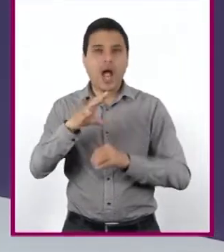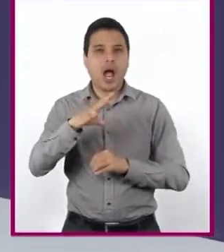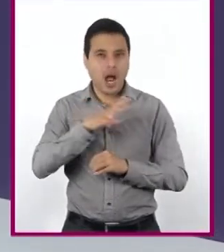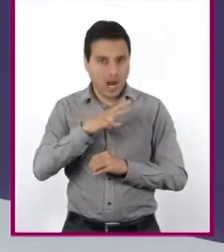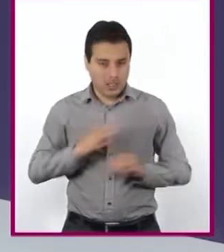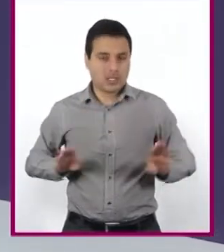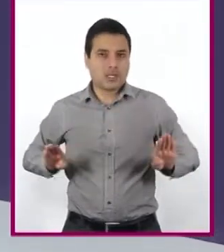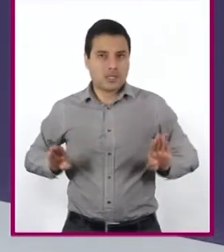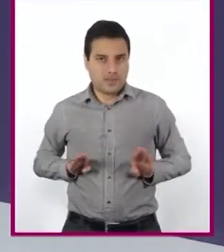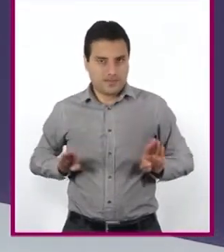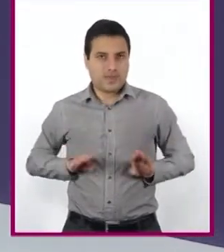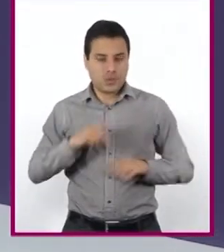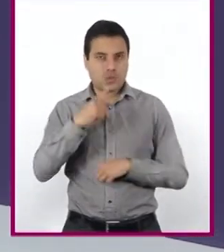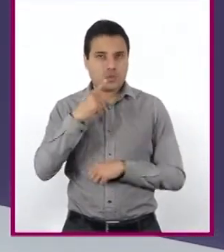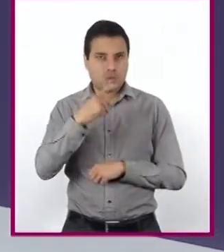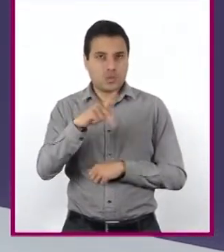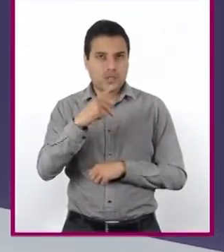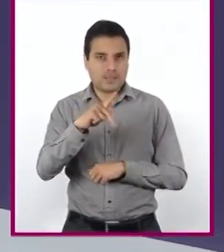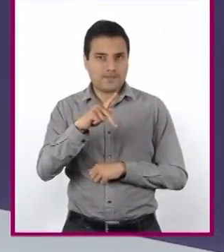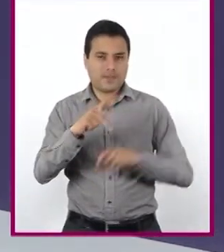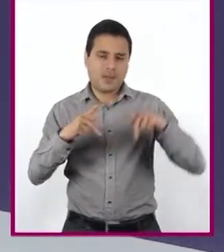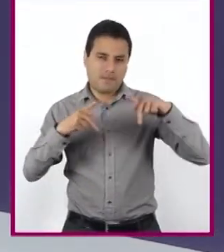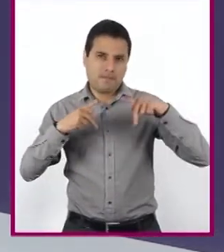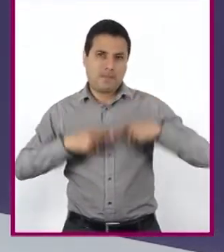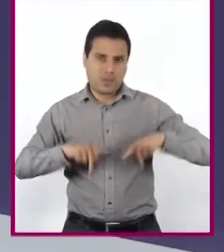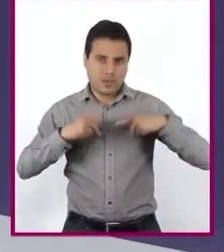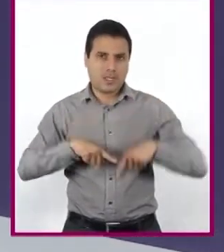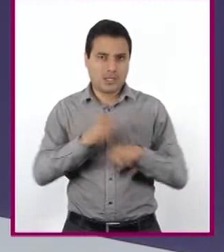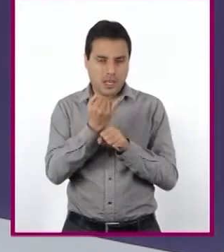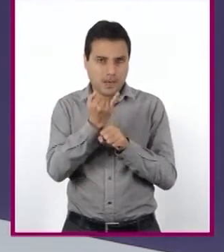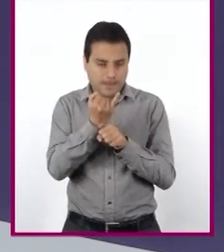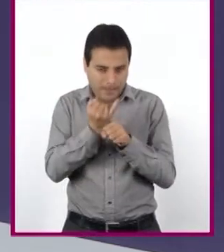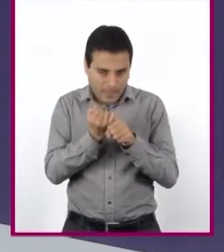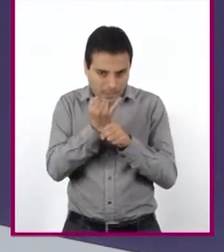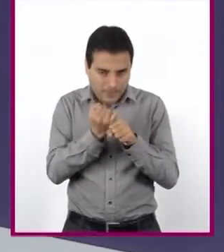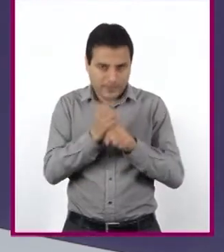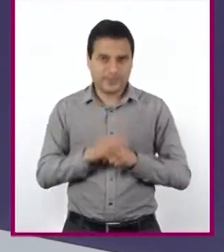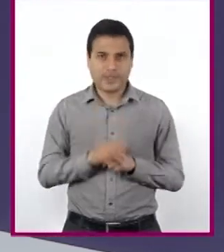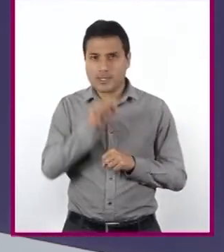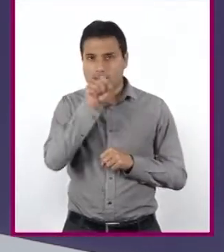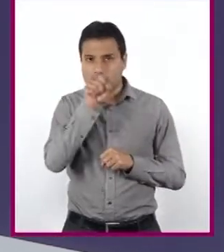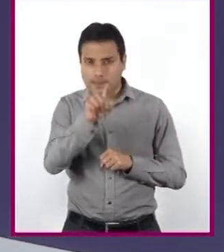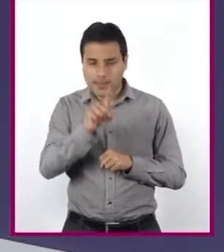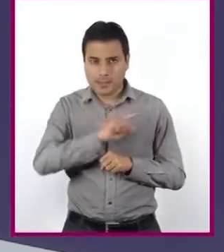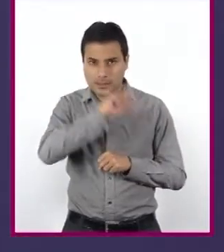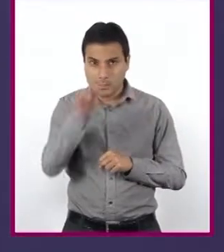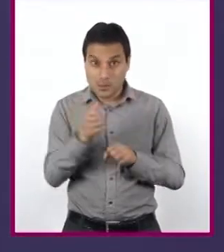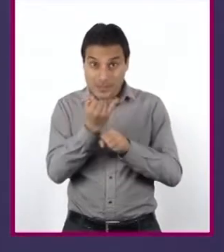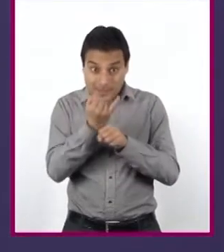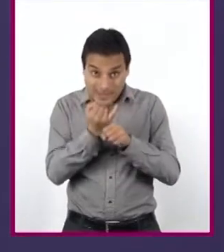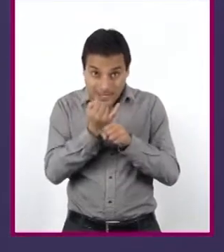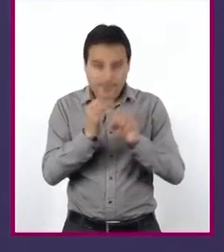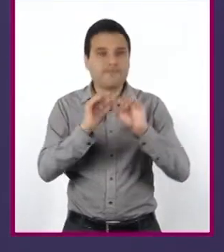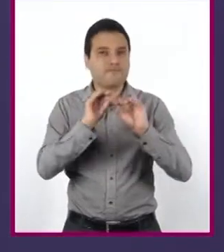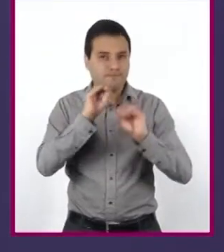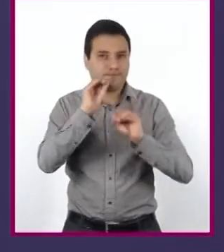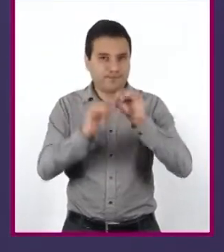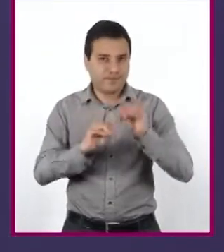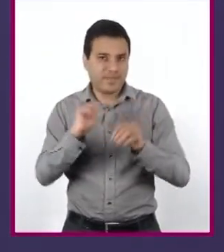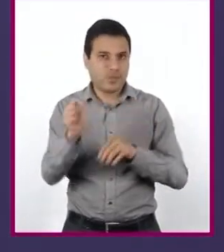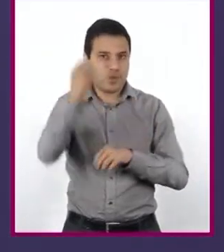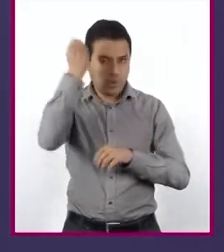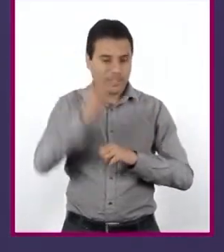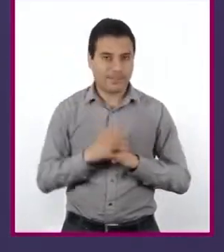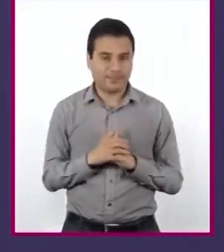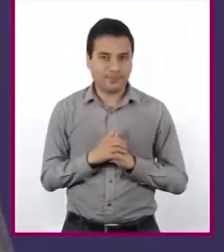que son aprovechadas para su obtención, así como en diferentes aplicaciones tecnológicas. Lo